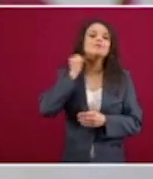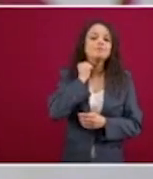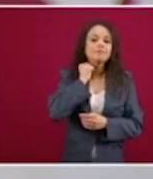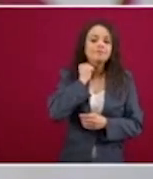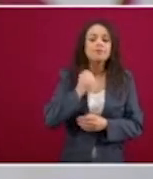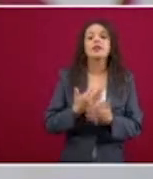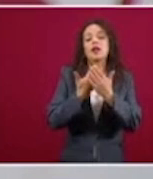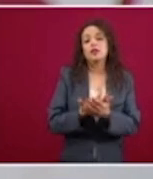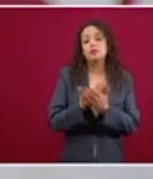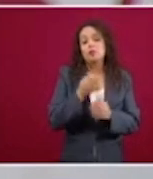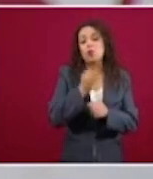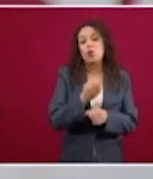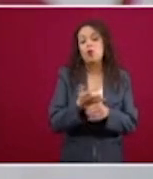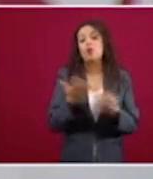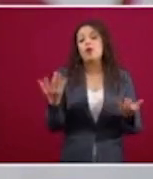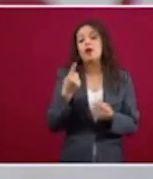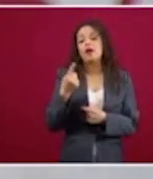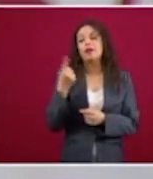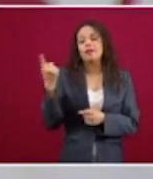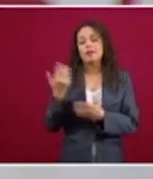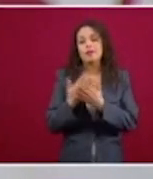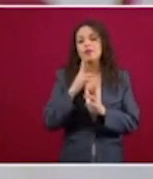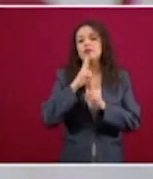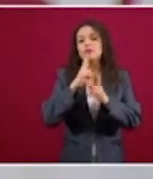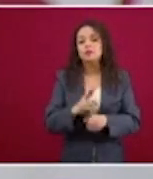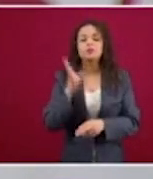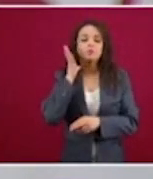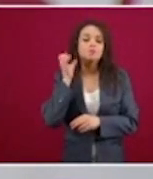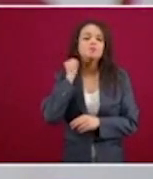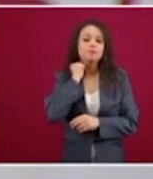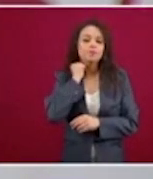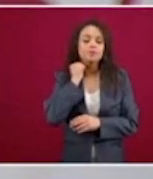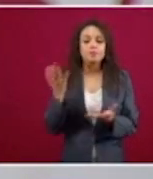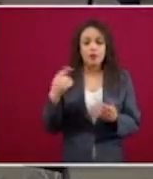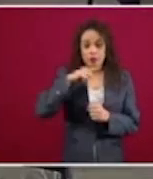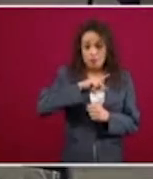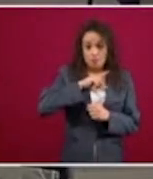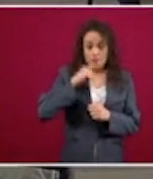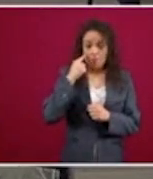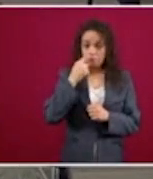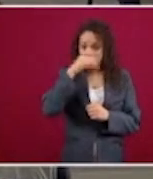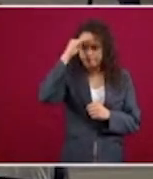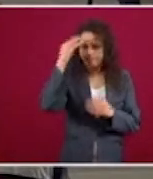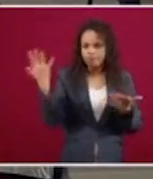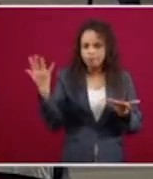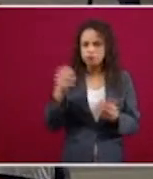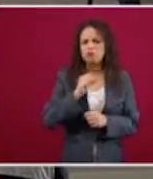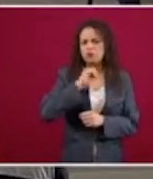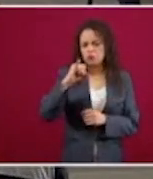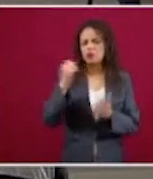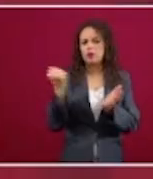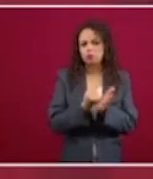en espera en el Senado. Yo considero que la van a aprobar, tan